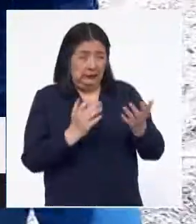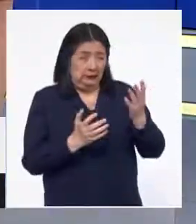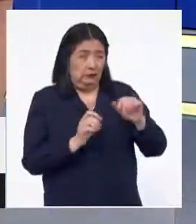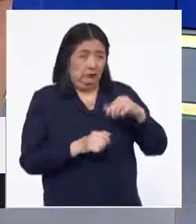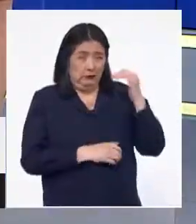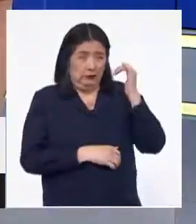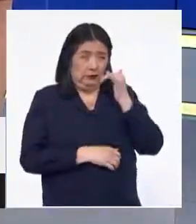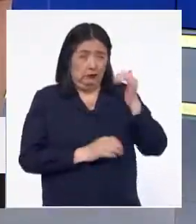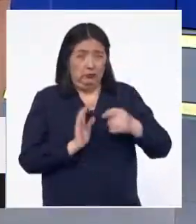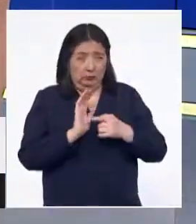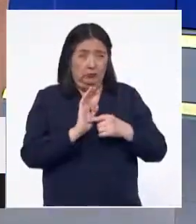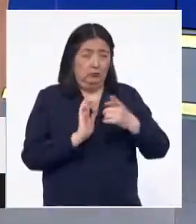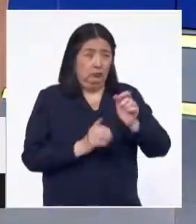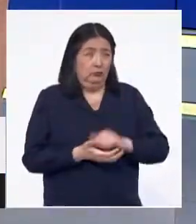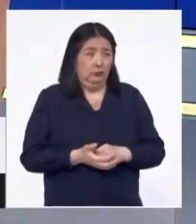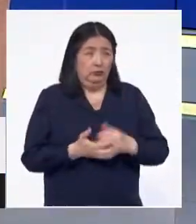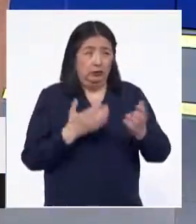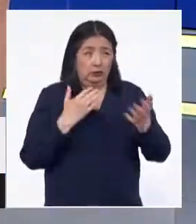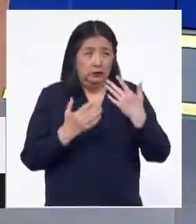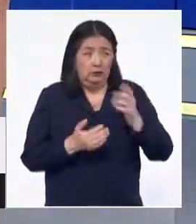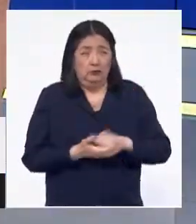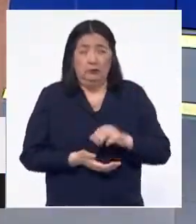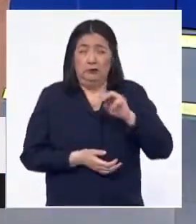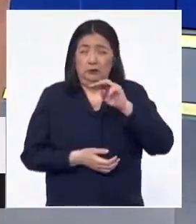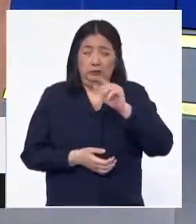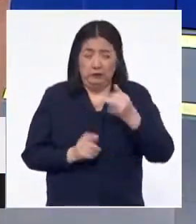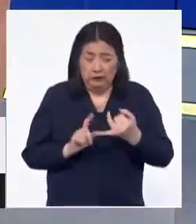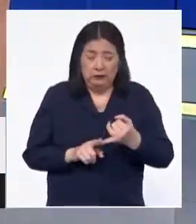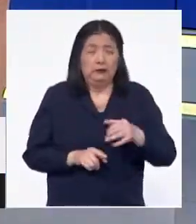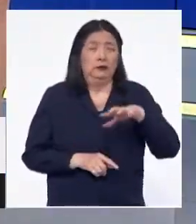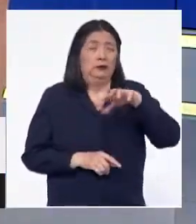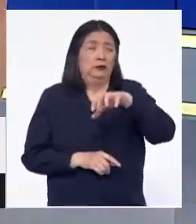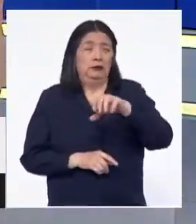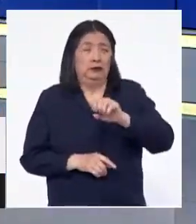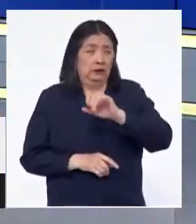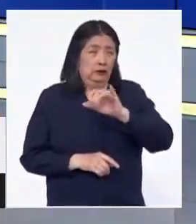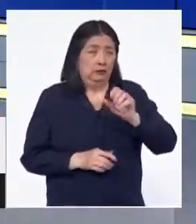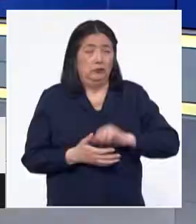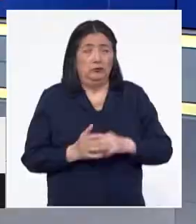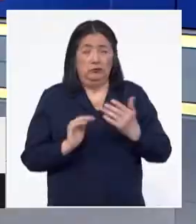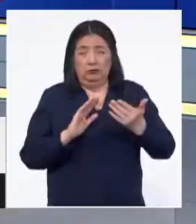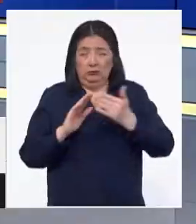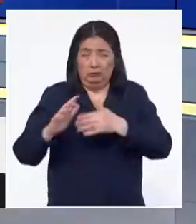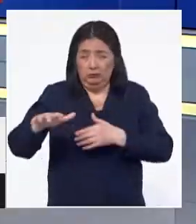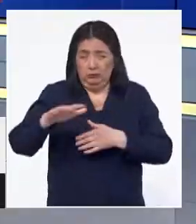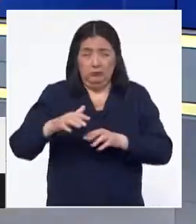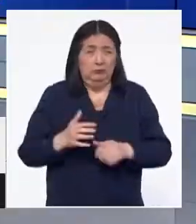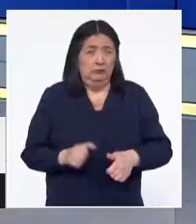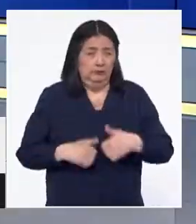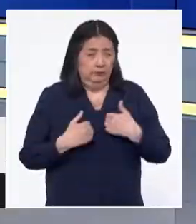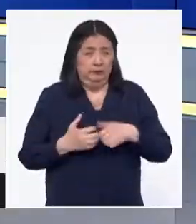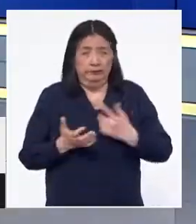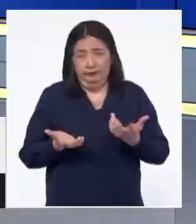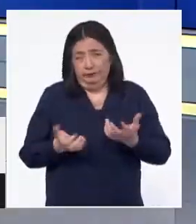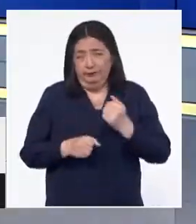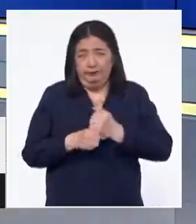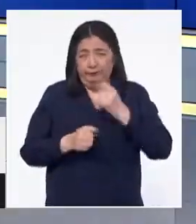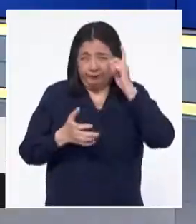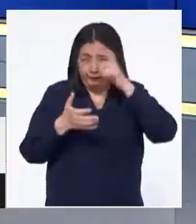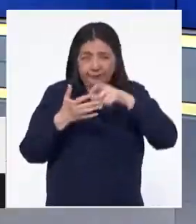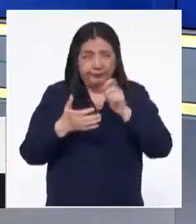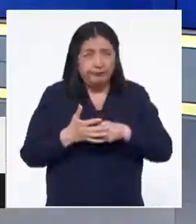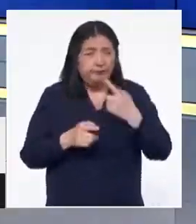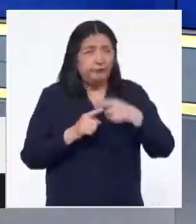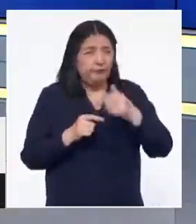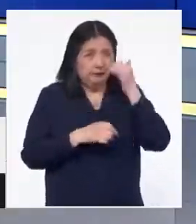que las cámaras nos muestren un poco, estamos hablando de Misqui, de Sequoia, que son estos centros poblados que efectivamente viven de la minería, pero las